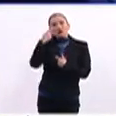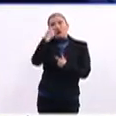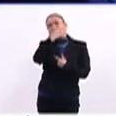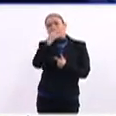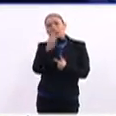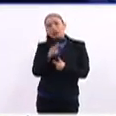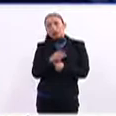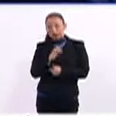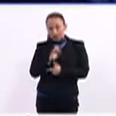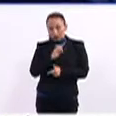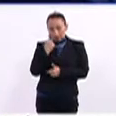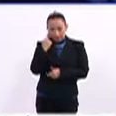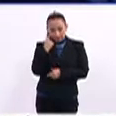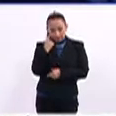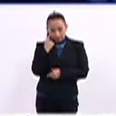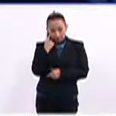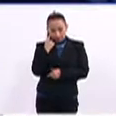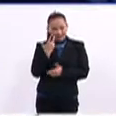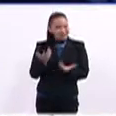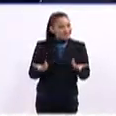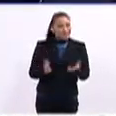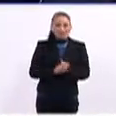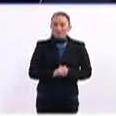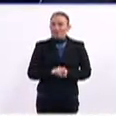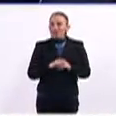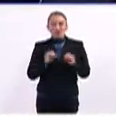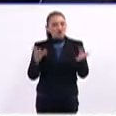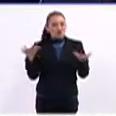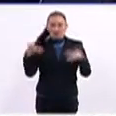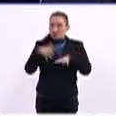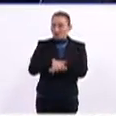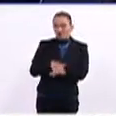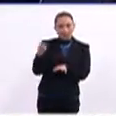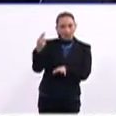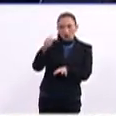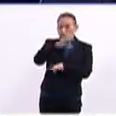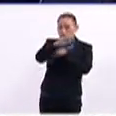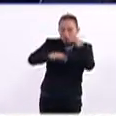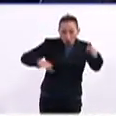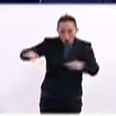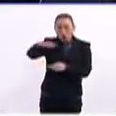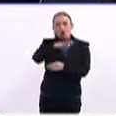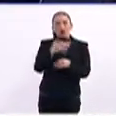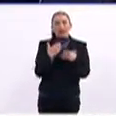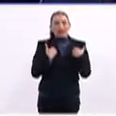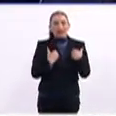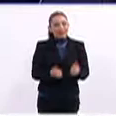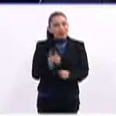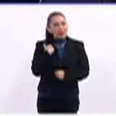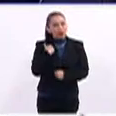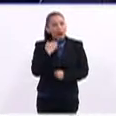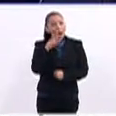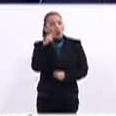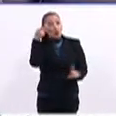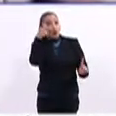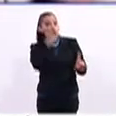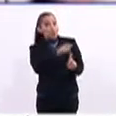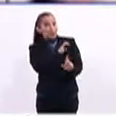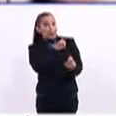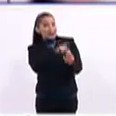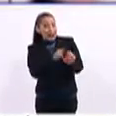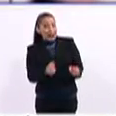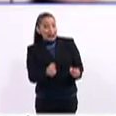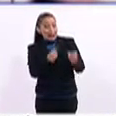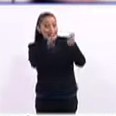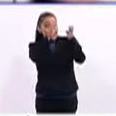vista. Y entonces mi pieza no era tan incluyente como lo pensaba. Y decidí hacer una escultura especial para